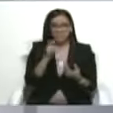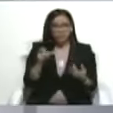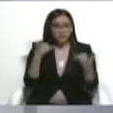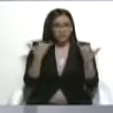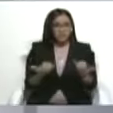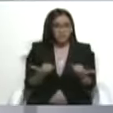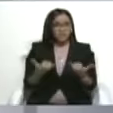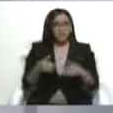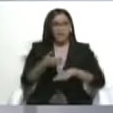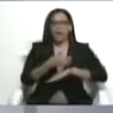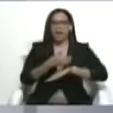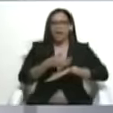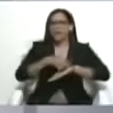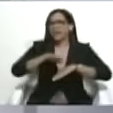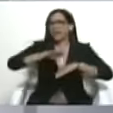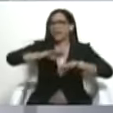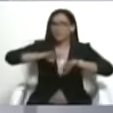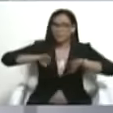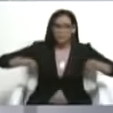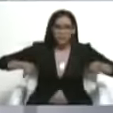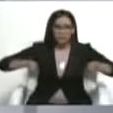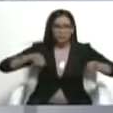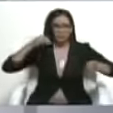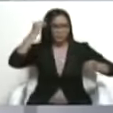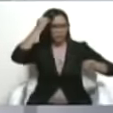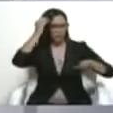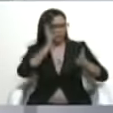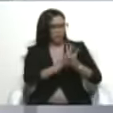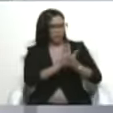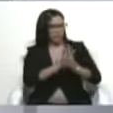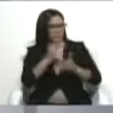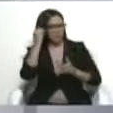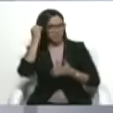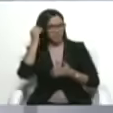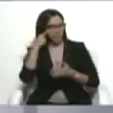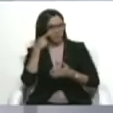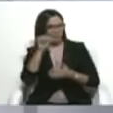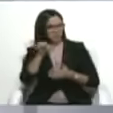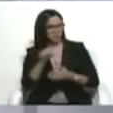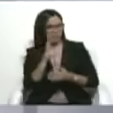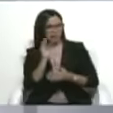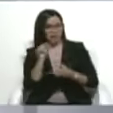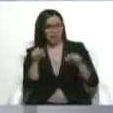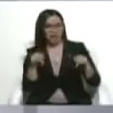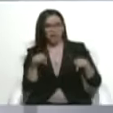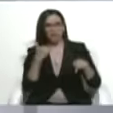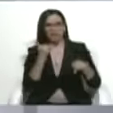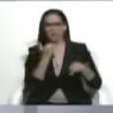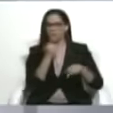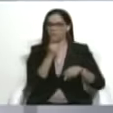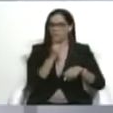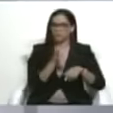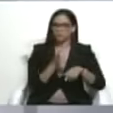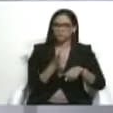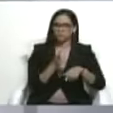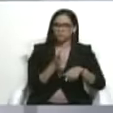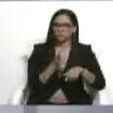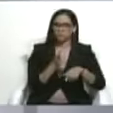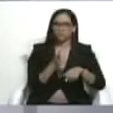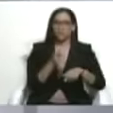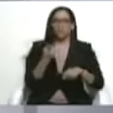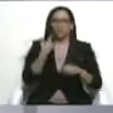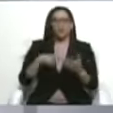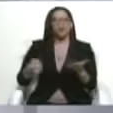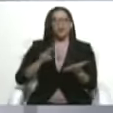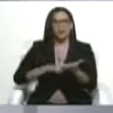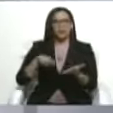al margen de todo equilibrio mental, pues tú los ves hablando y tú dices, no, aquí hay algo gravísimo, ¿no? Yo lo he